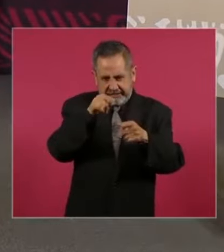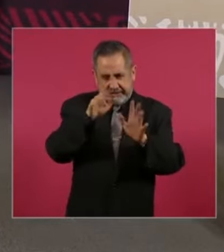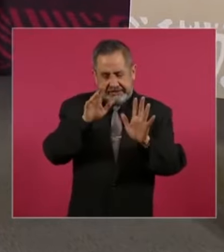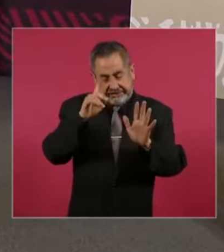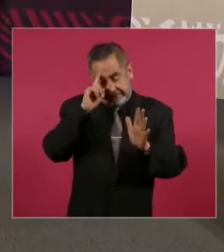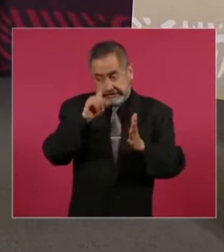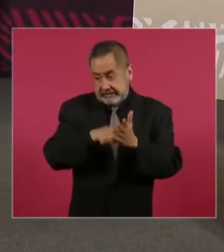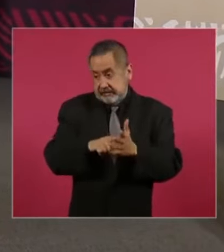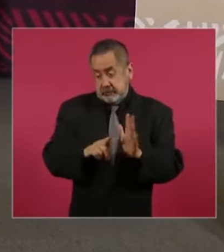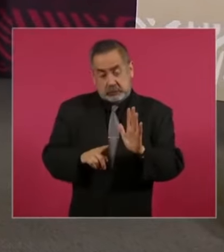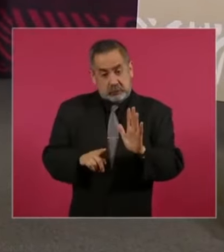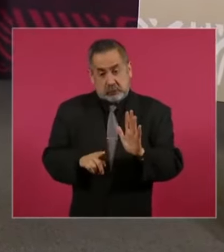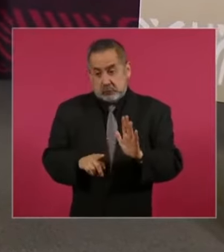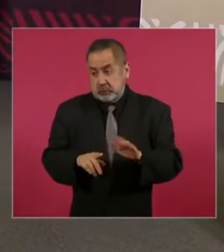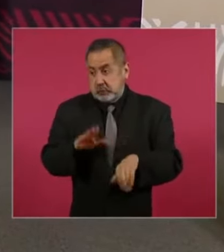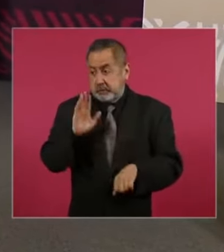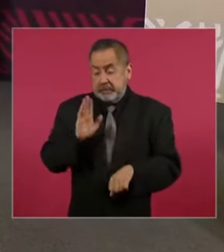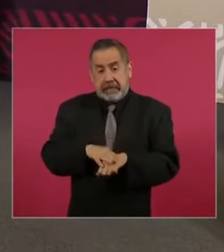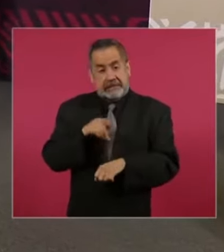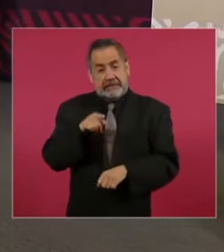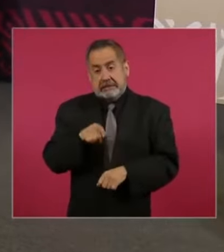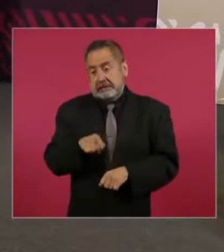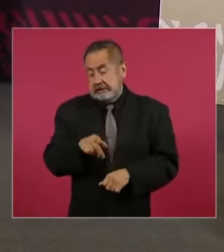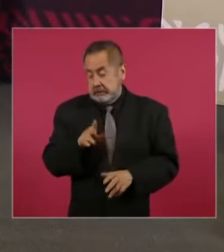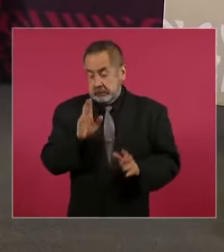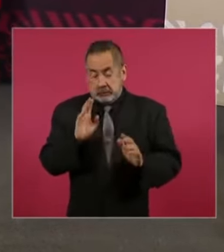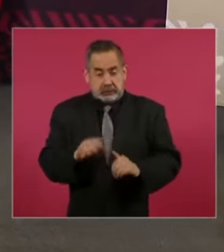yo creo que de las más